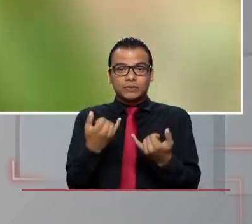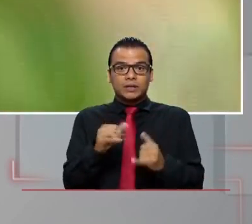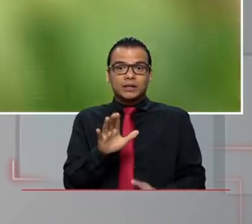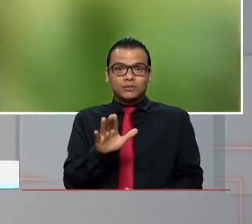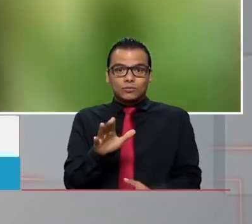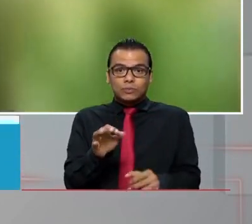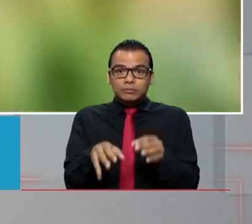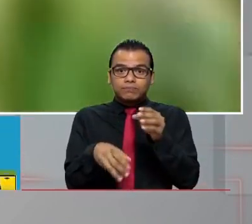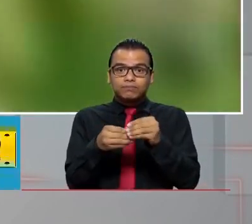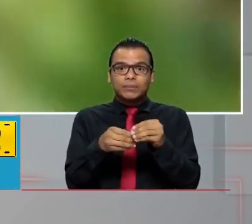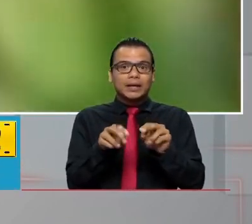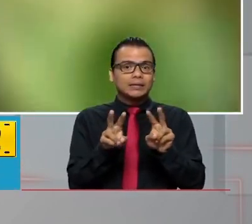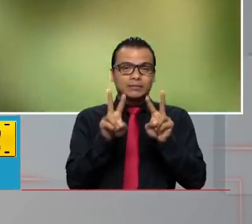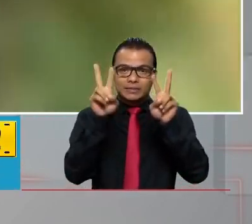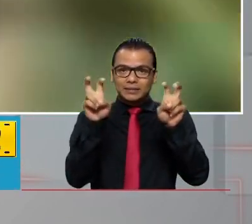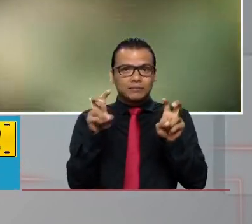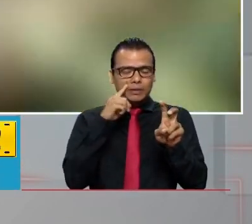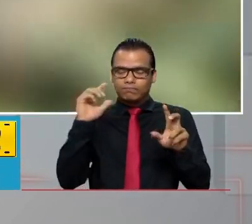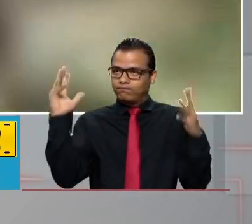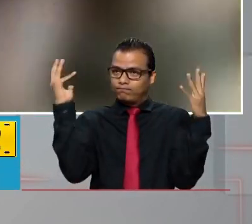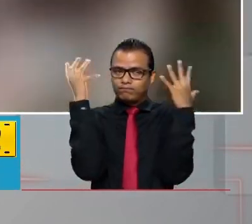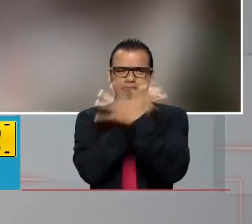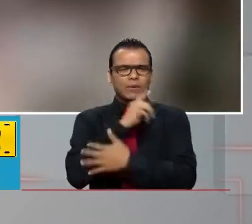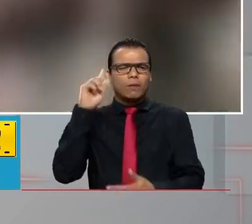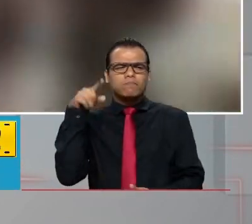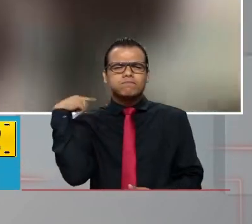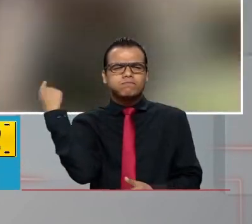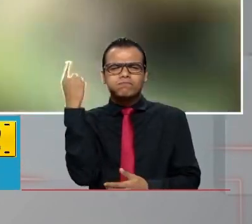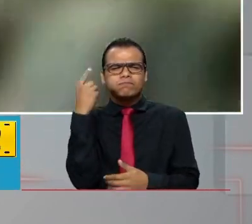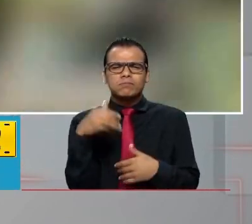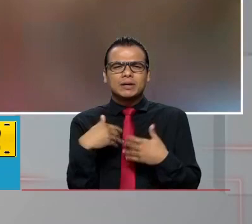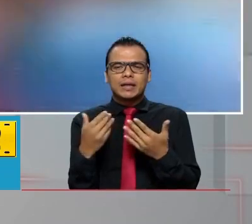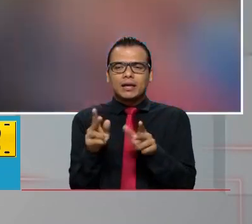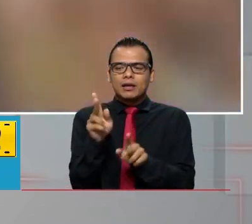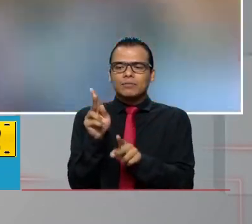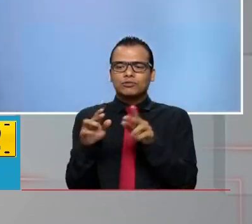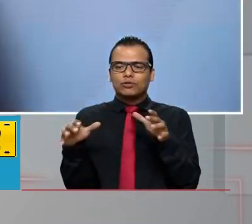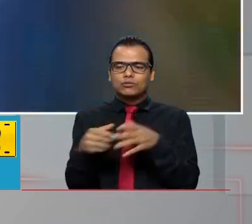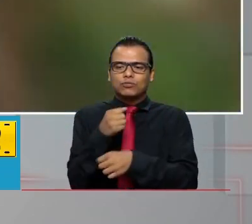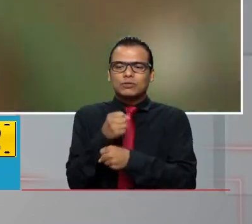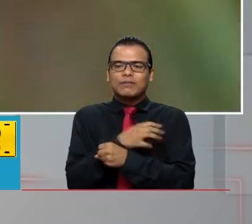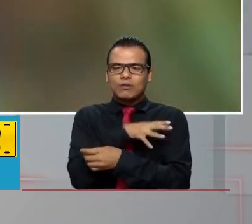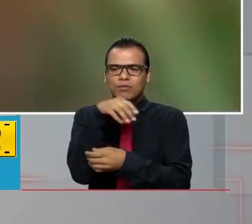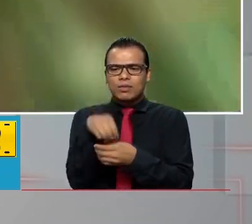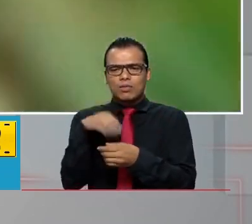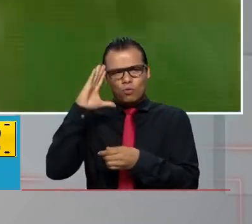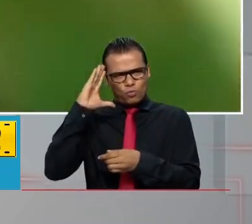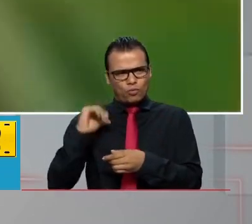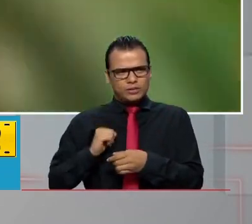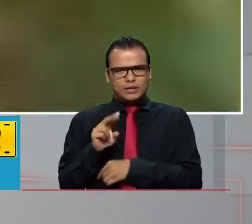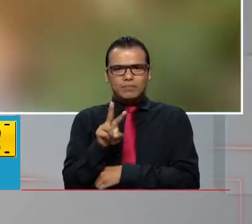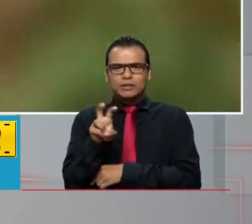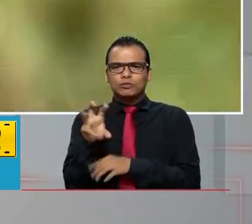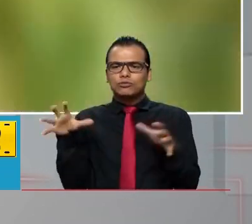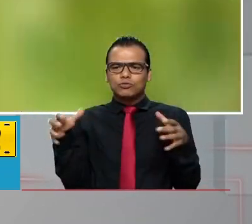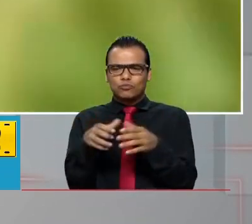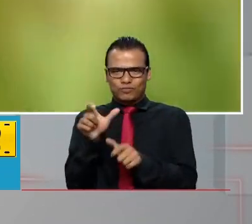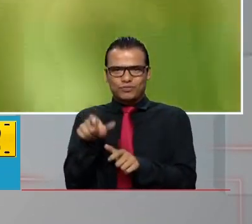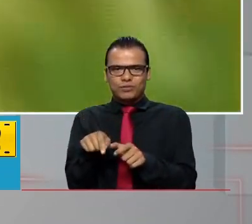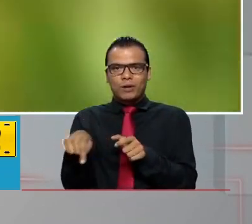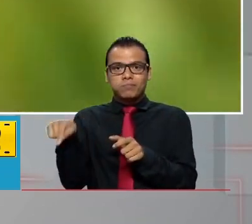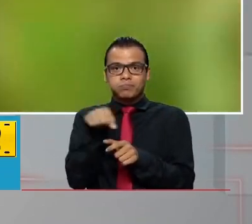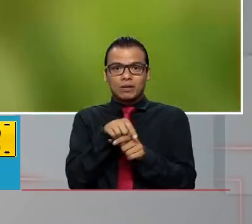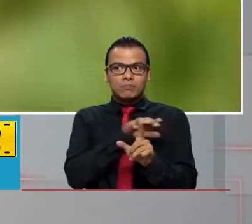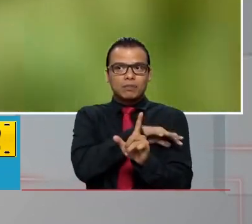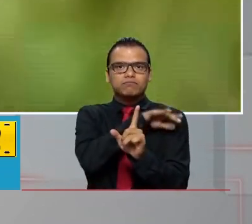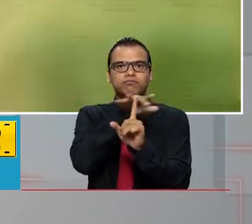a la atención nacional también es el cerco del que fueron objetivo 28 uniformados de la Brigada Especial contra el Narcotráfico durante una misión